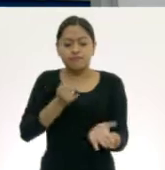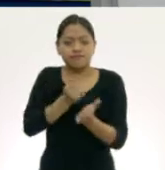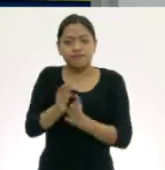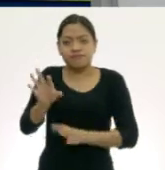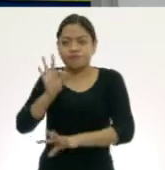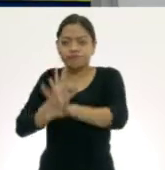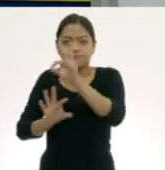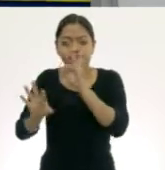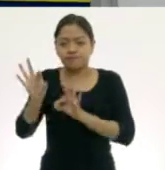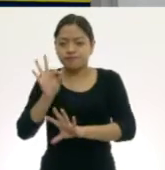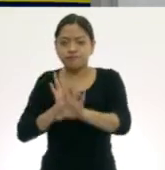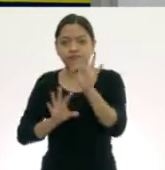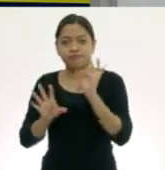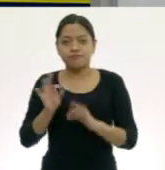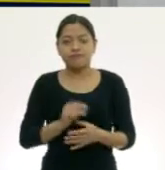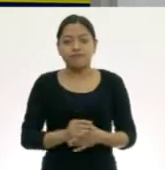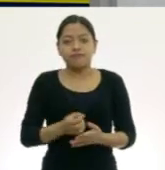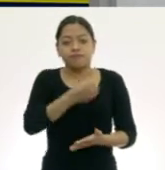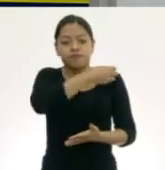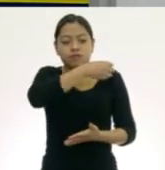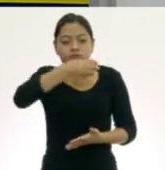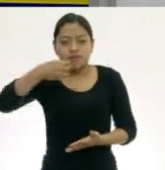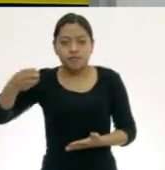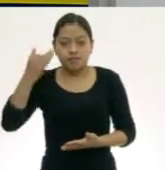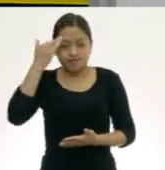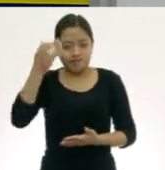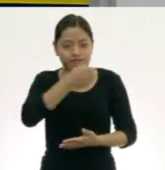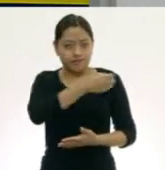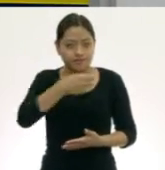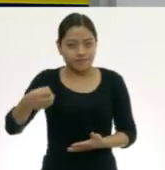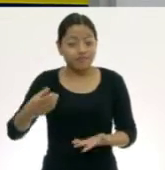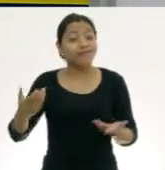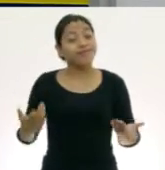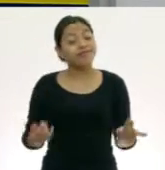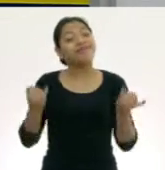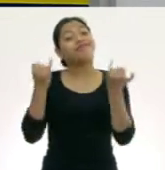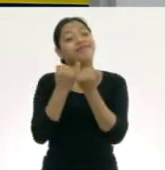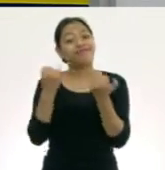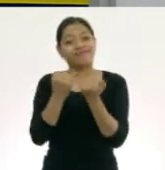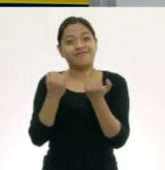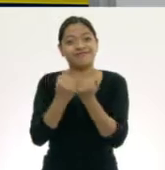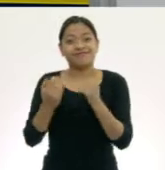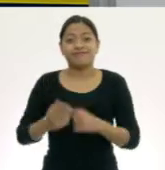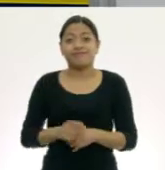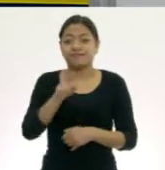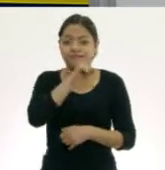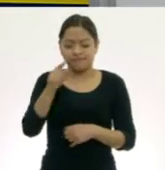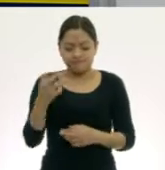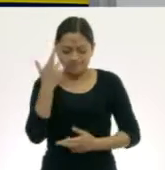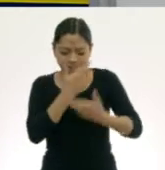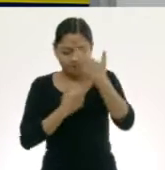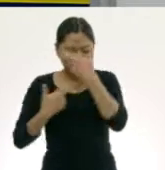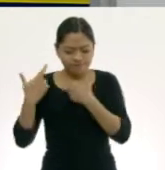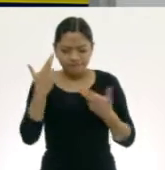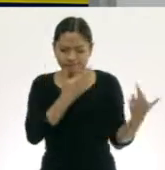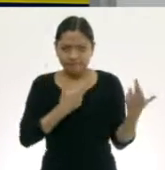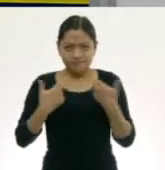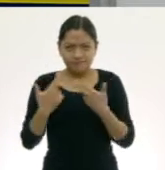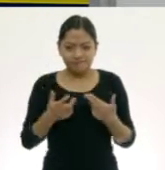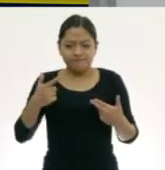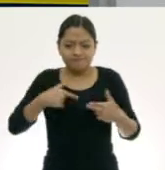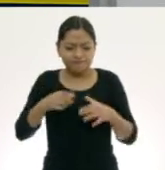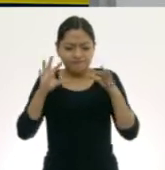por medio del uso del orden cronológico. Y también que revises la concordancia que hay entre